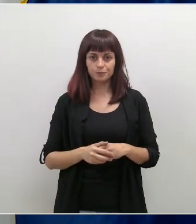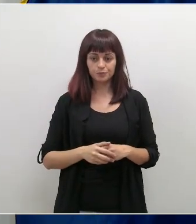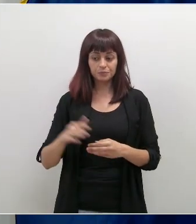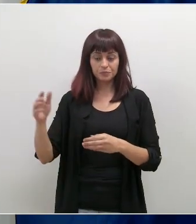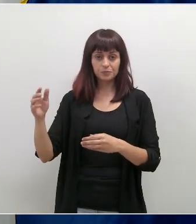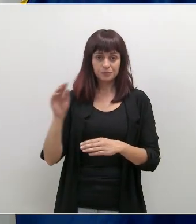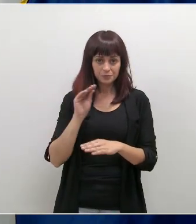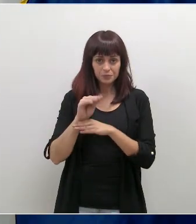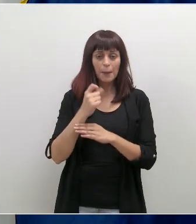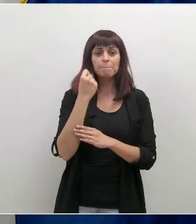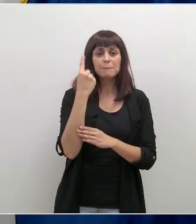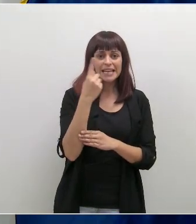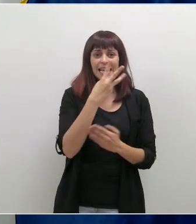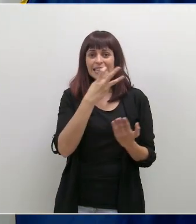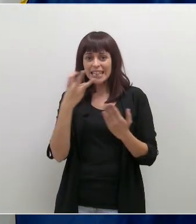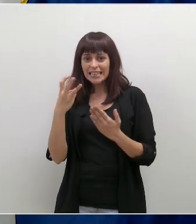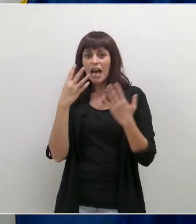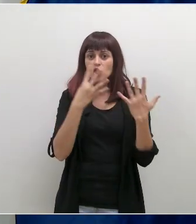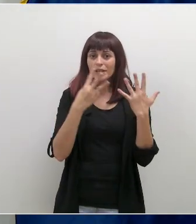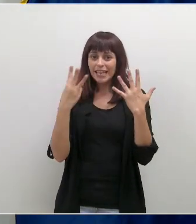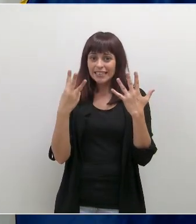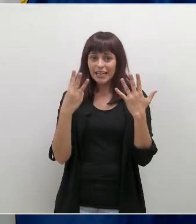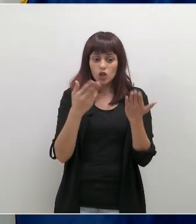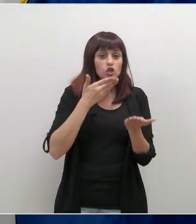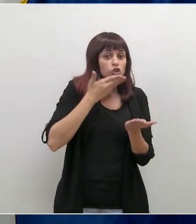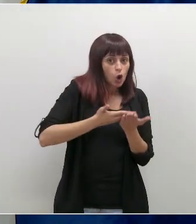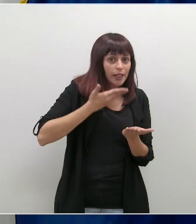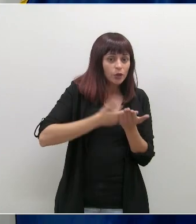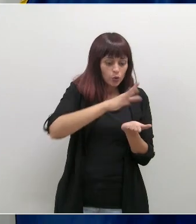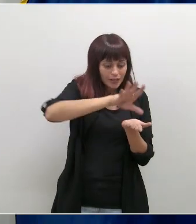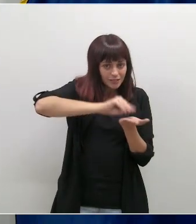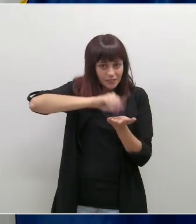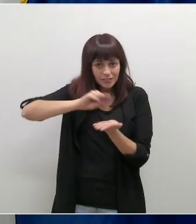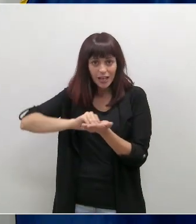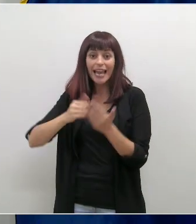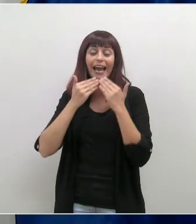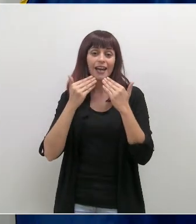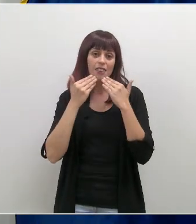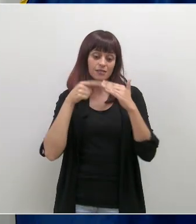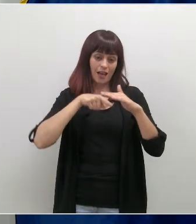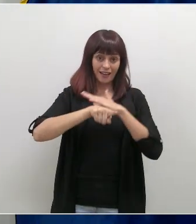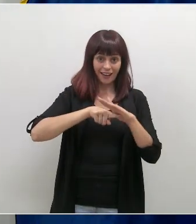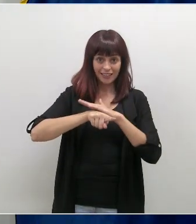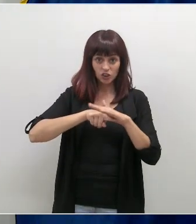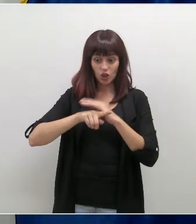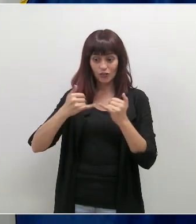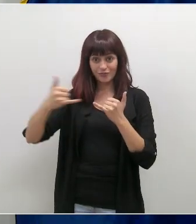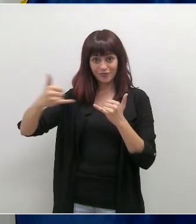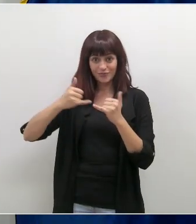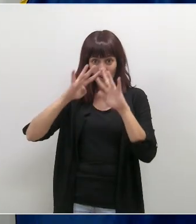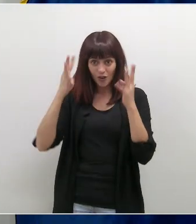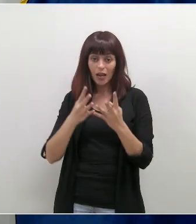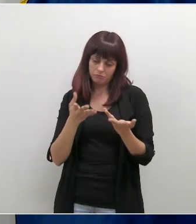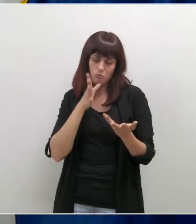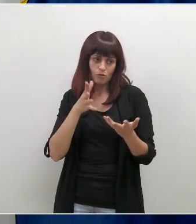de 1.393 solicitudes y gracias a una tramitación telemática recomendada por las autoridades